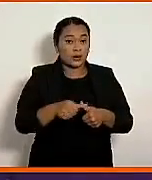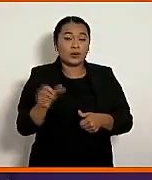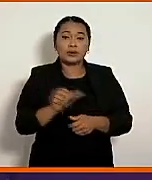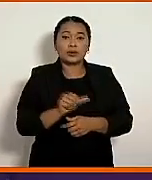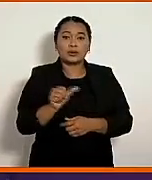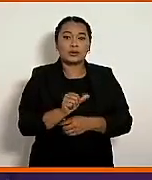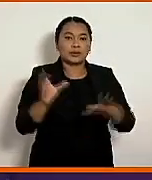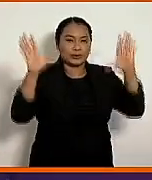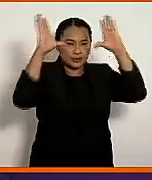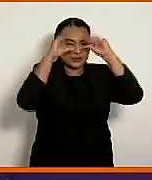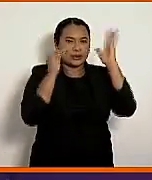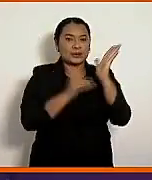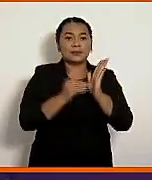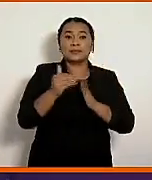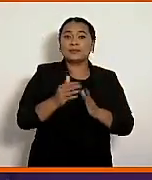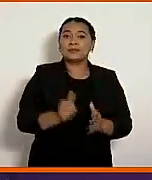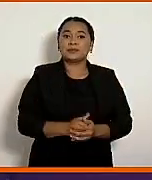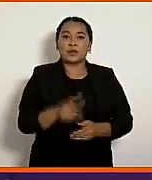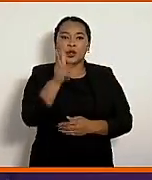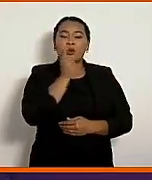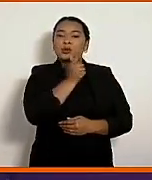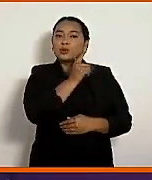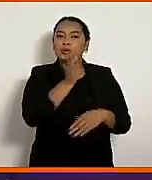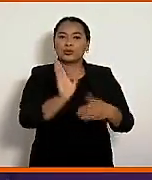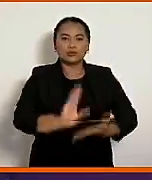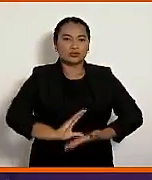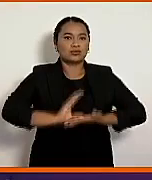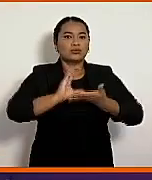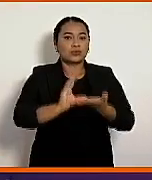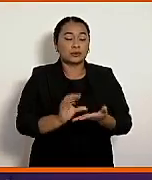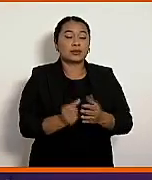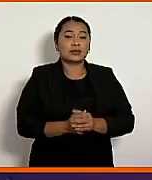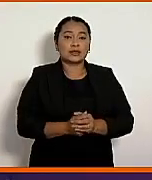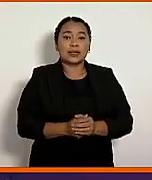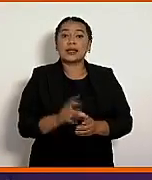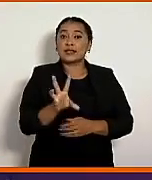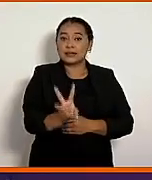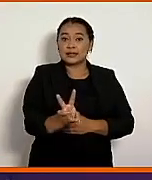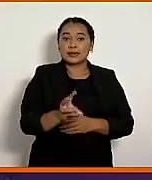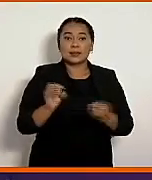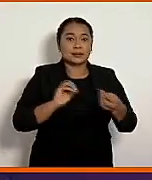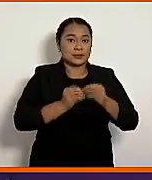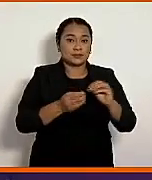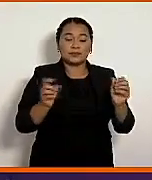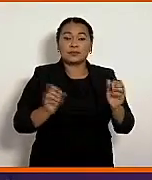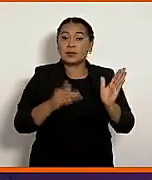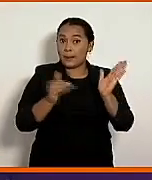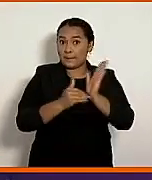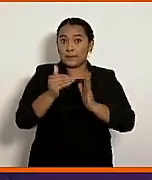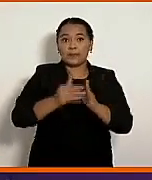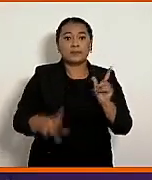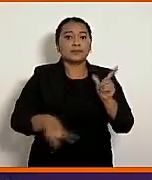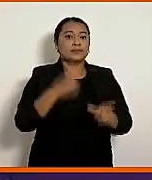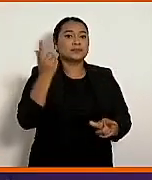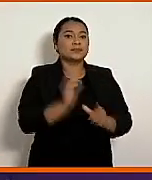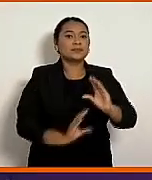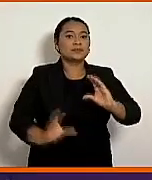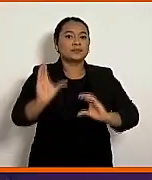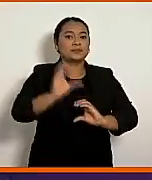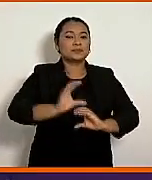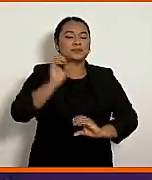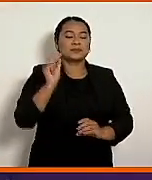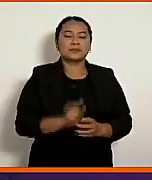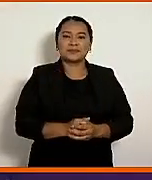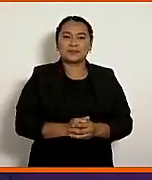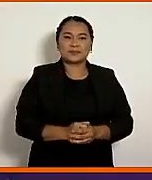hoy tenemos Noche Millonaria y nuestro nuevo monto de nuestro Loto Super Premio está en 6 jugosos millones de lempiras con su jugada doble.